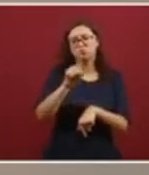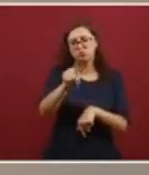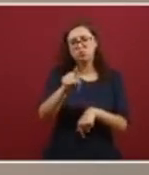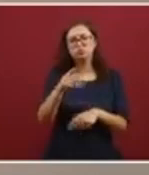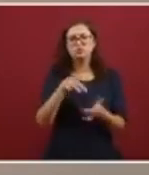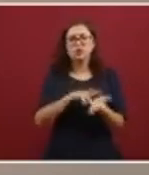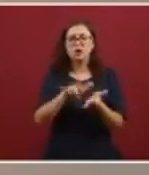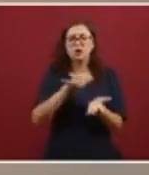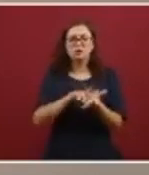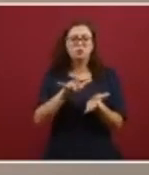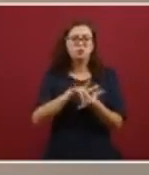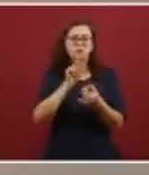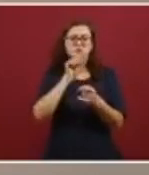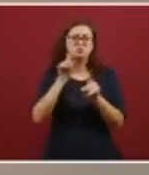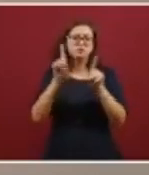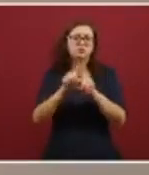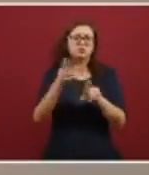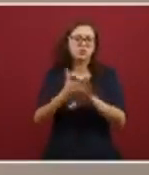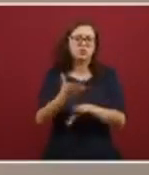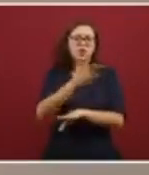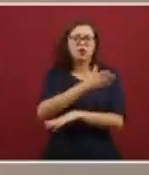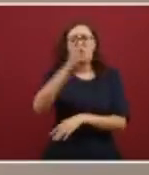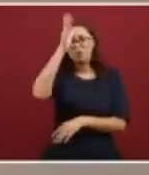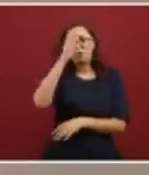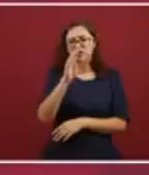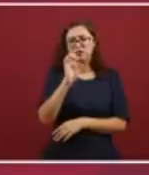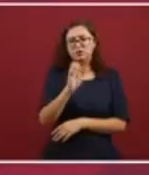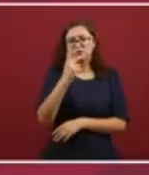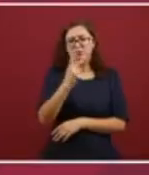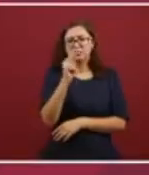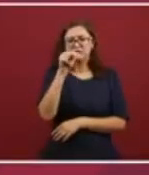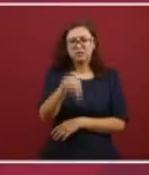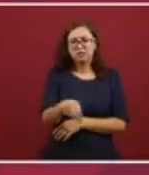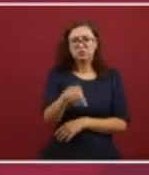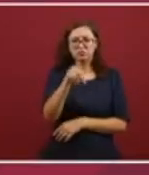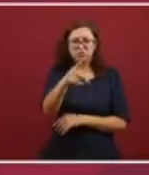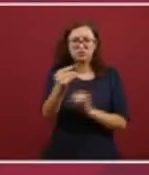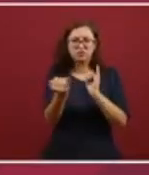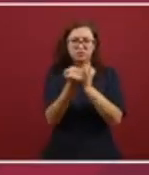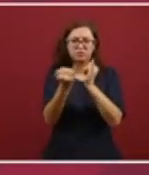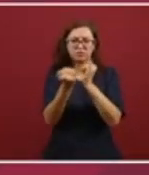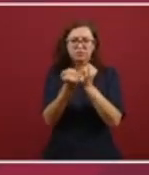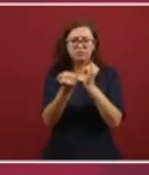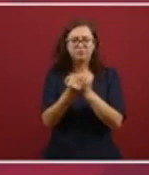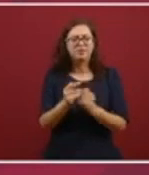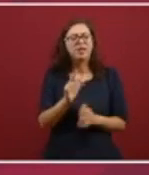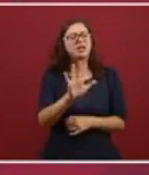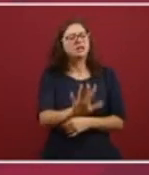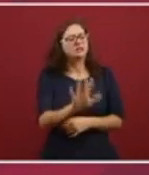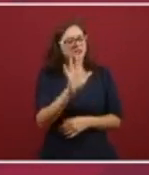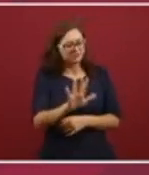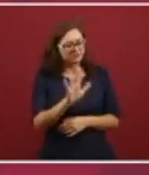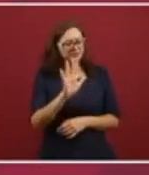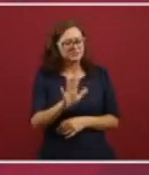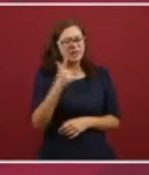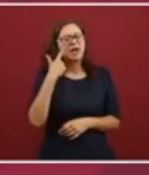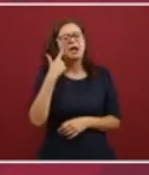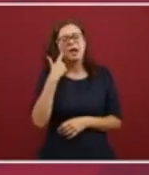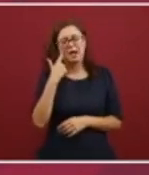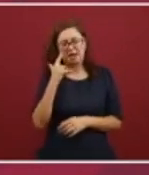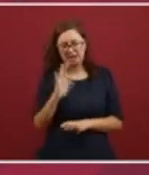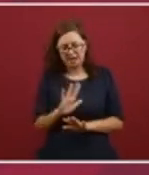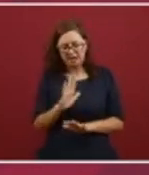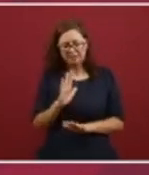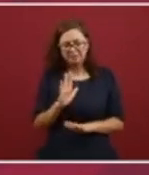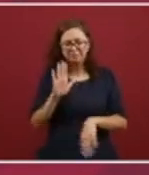que o el acuerdo que tenían con Peña Nieto. Entonces, estos trabajadores… Eso hay que verlo, hay que analizarlo,